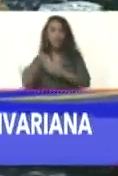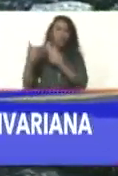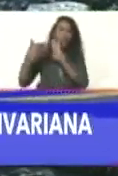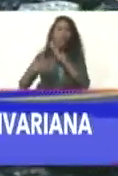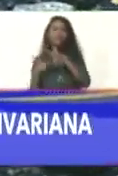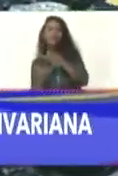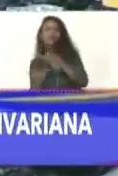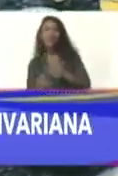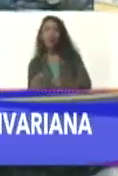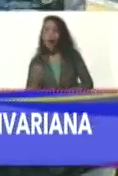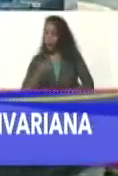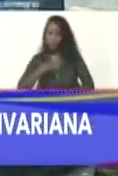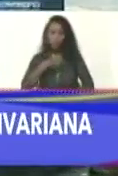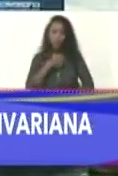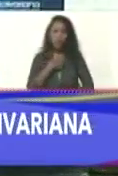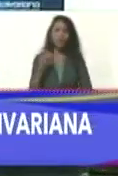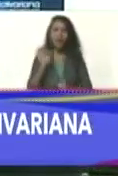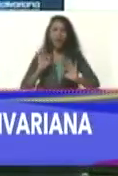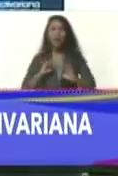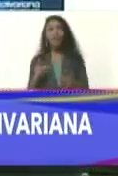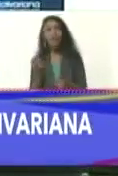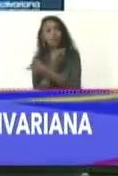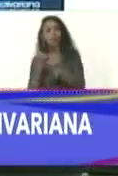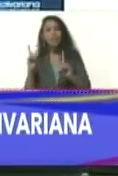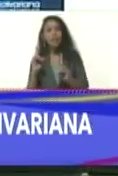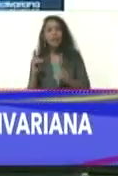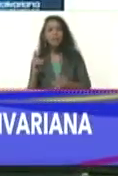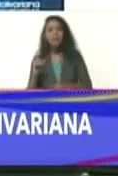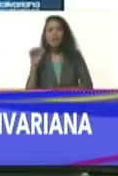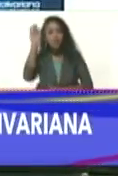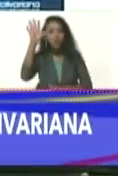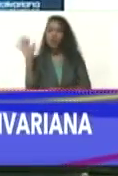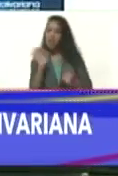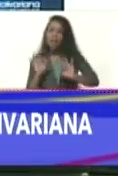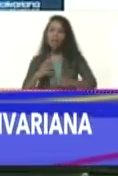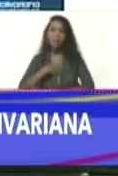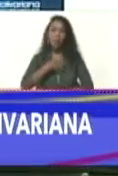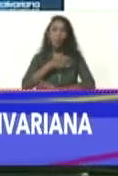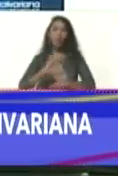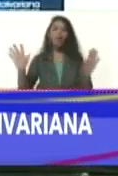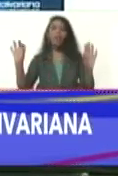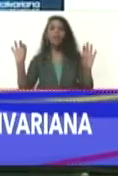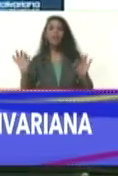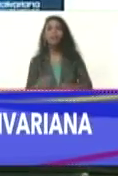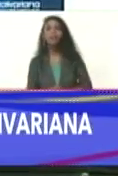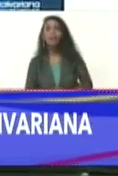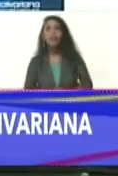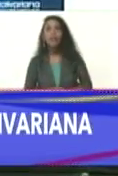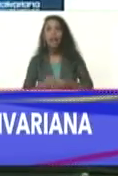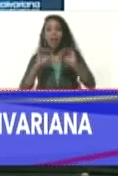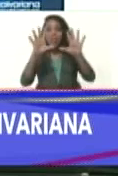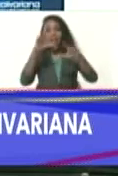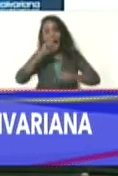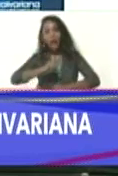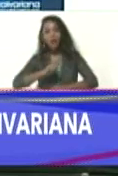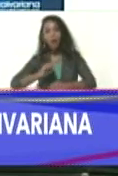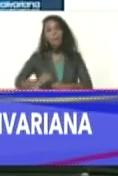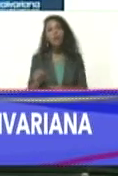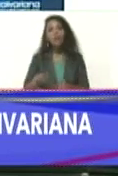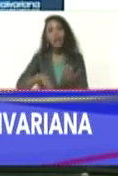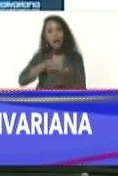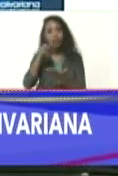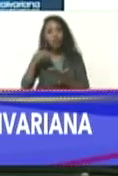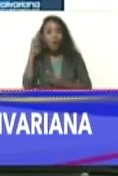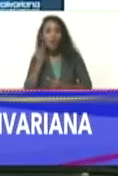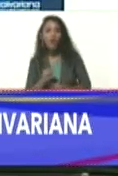pudieron con nuestra democracia. Ni podrán. Ni podrán. Bueno, 10 años de la Policía Nacional